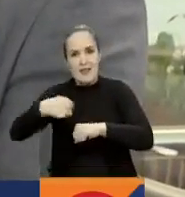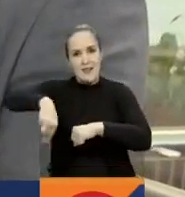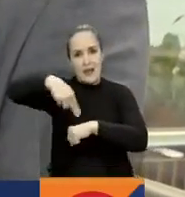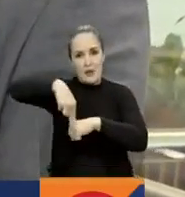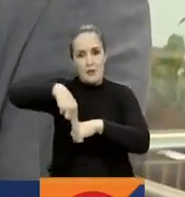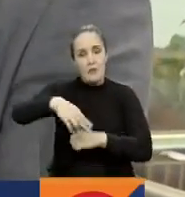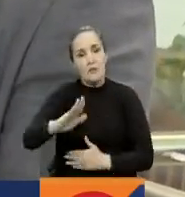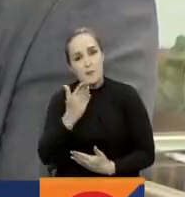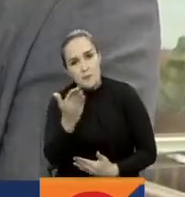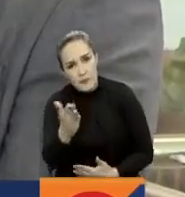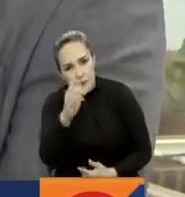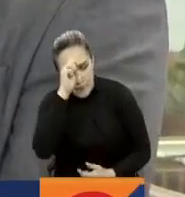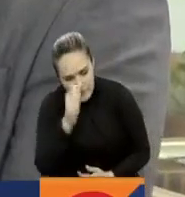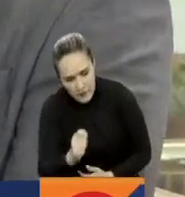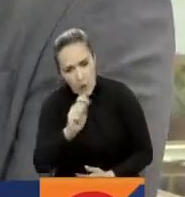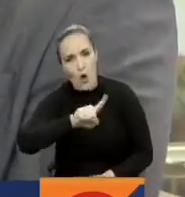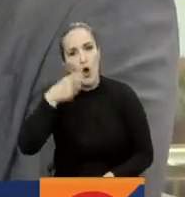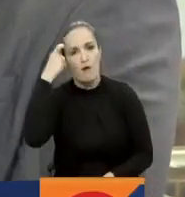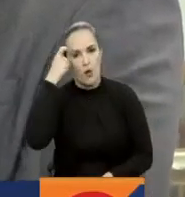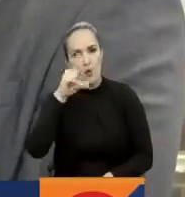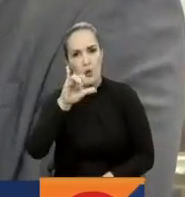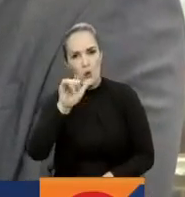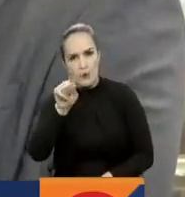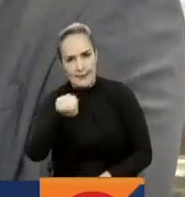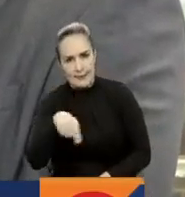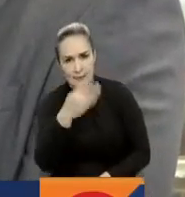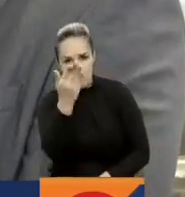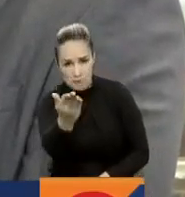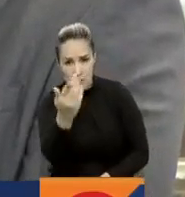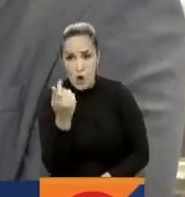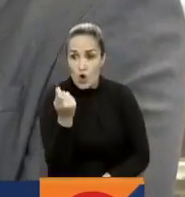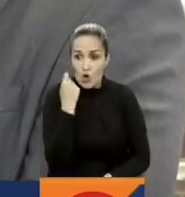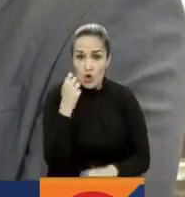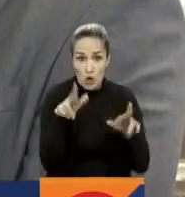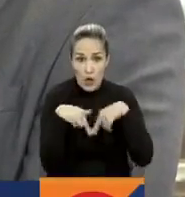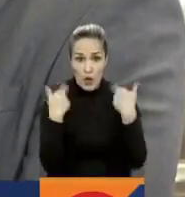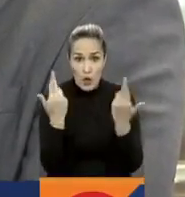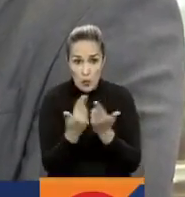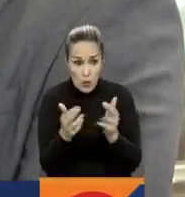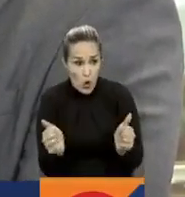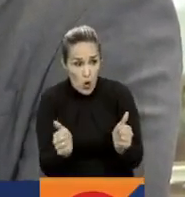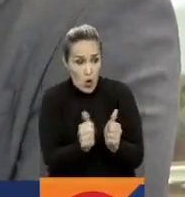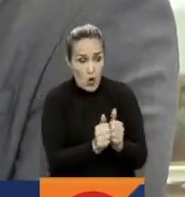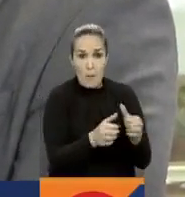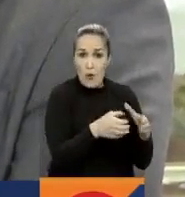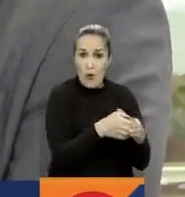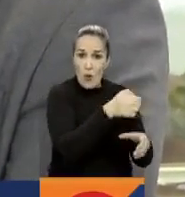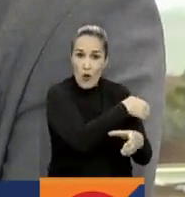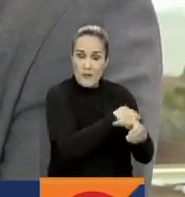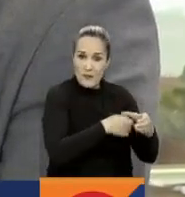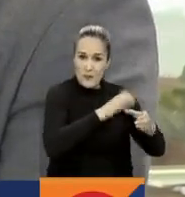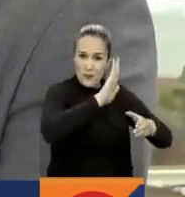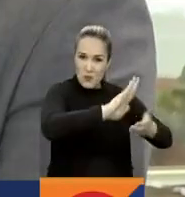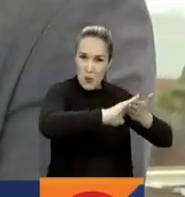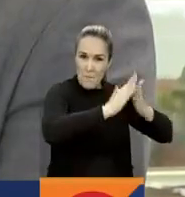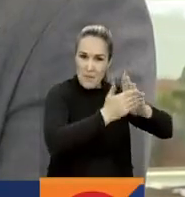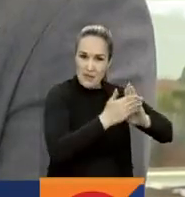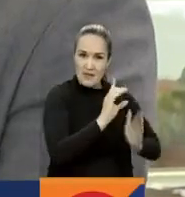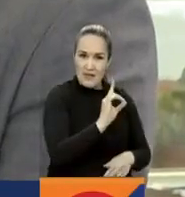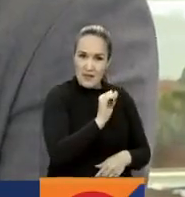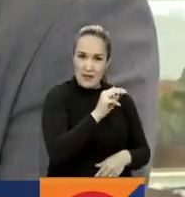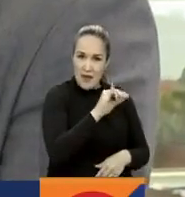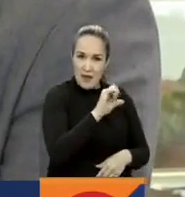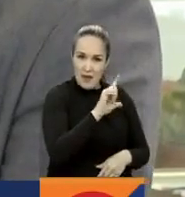Luis Alfonso Escobar, buenas noches. Usted acaba de tener una reunión muy reciente con el alto comisionado Danilo Rueda. ¿Cuáles son